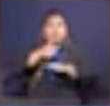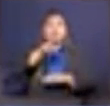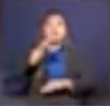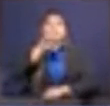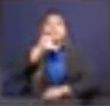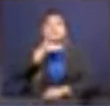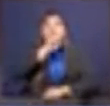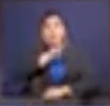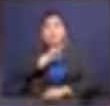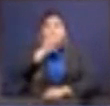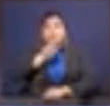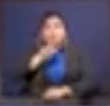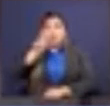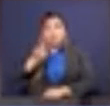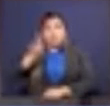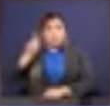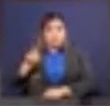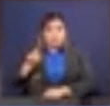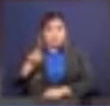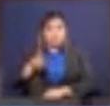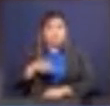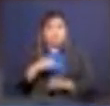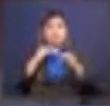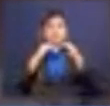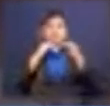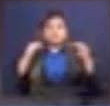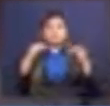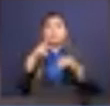100 por mes en premedia,